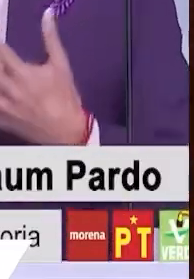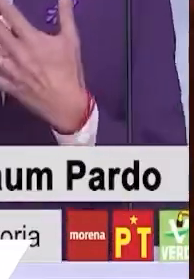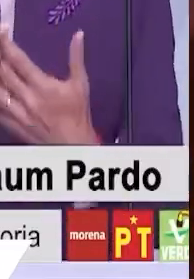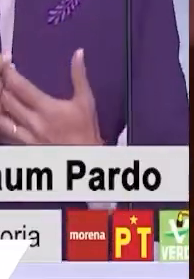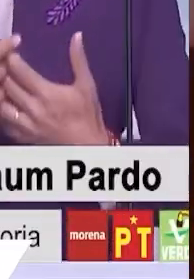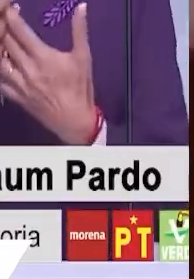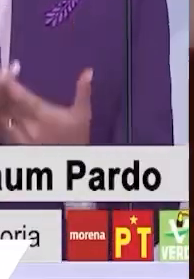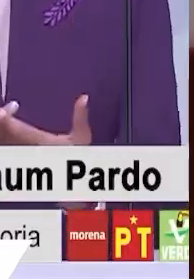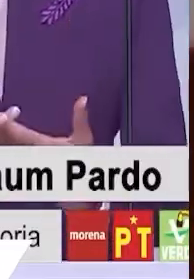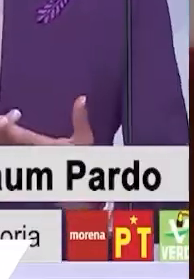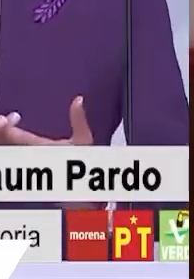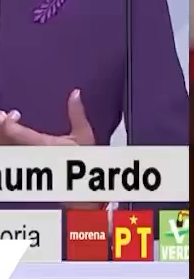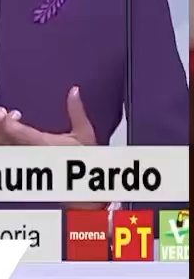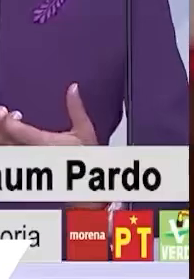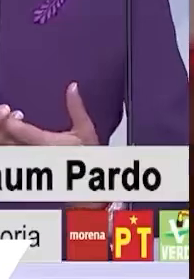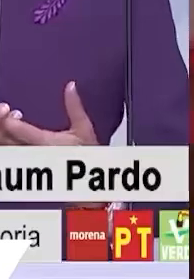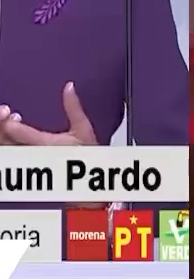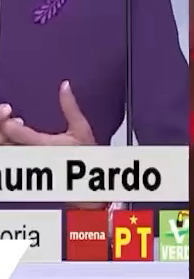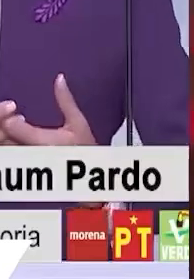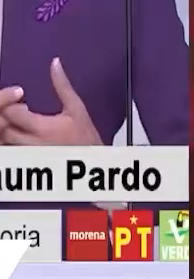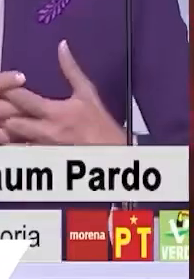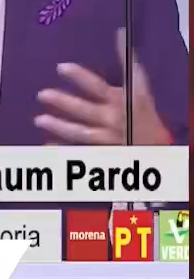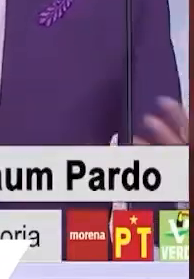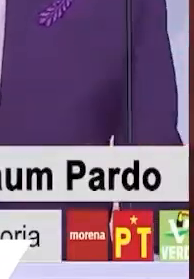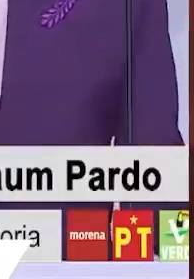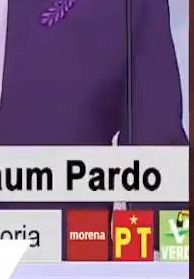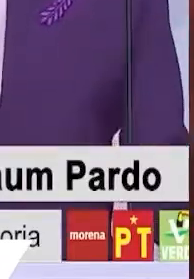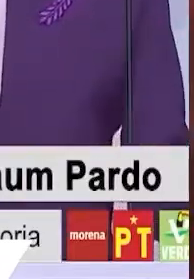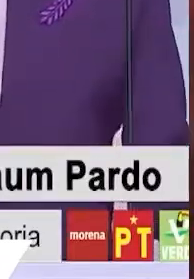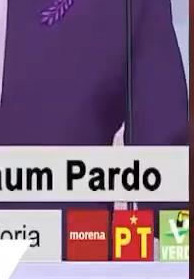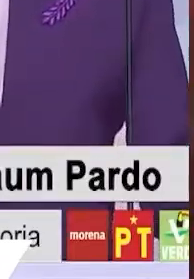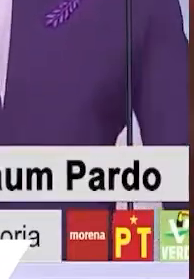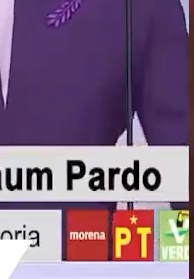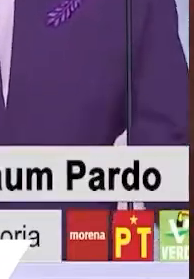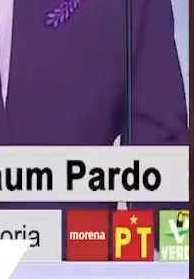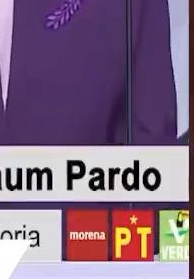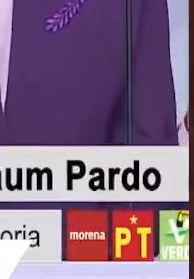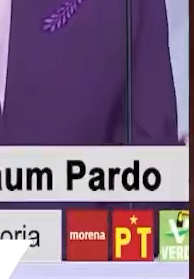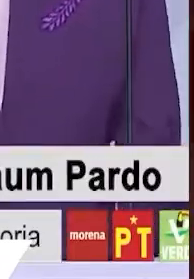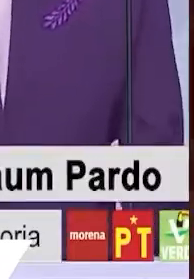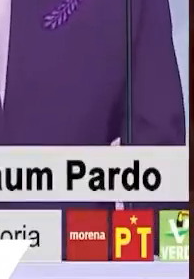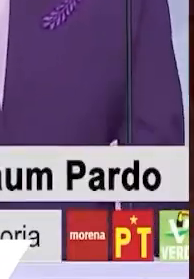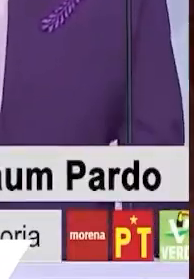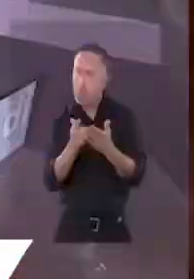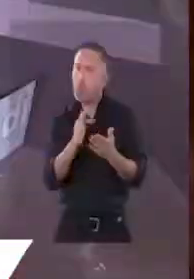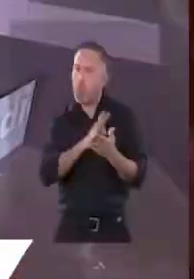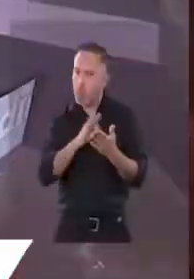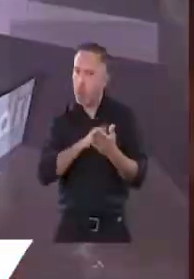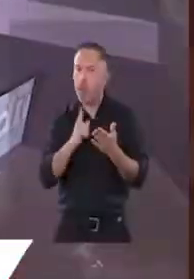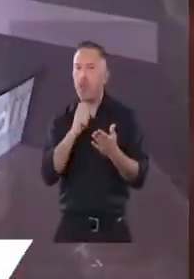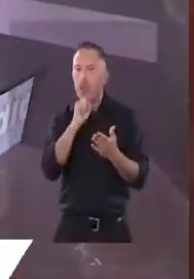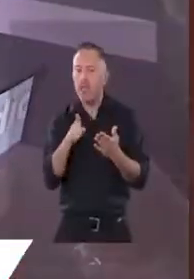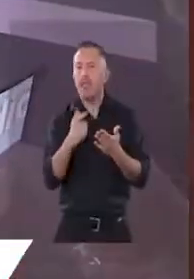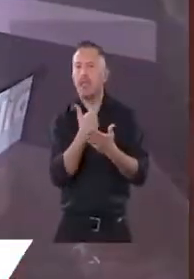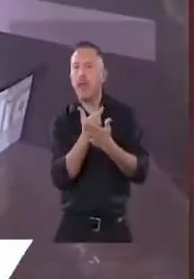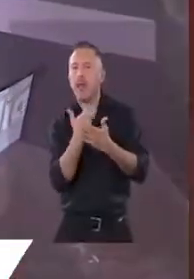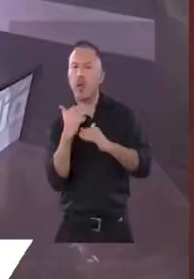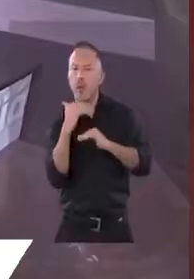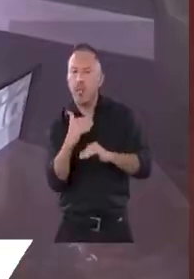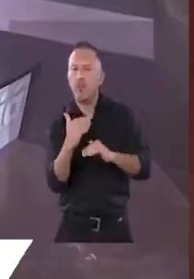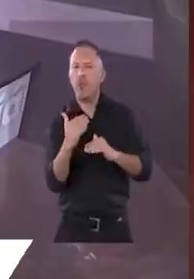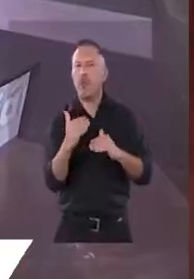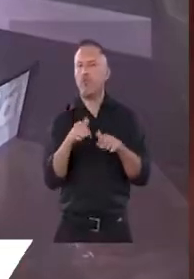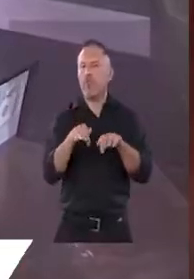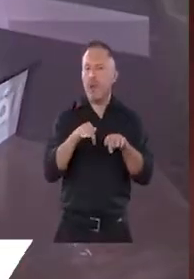el pueblo de México, muy politizado, no caerá en esta trampa de la publicidad, de la